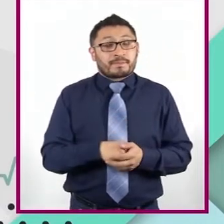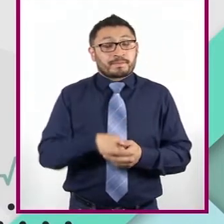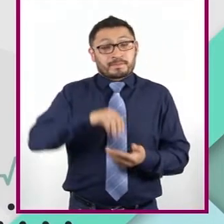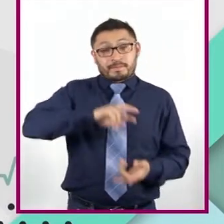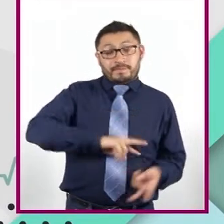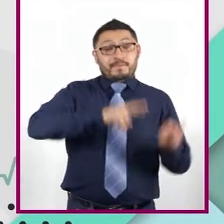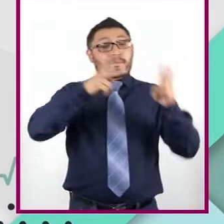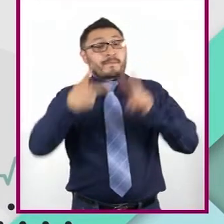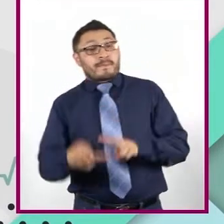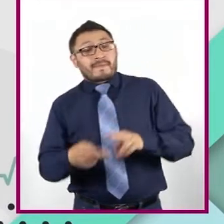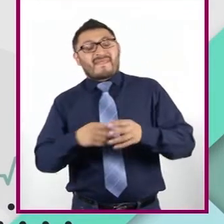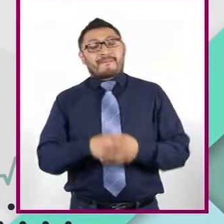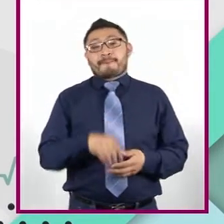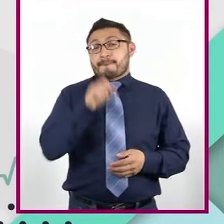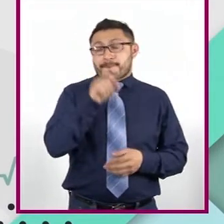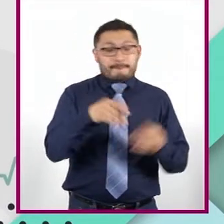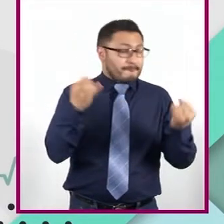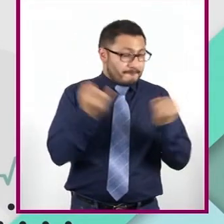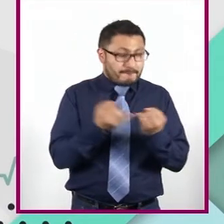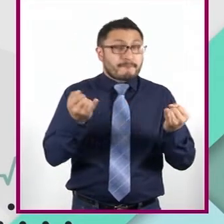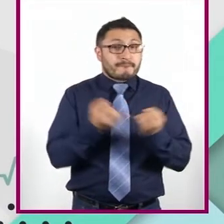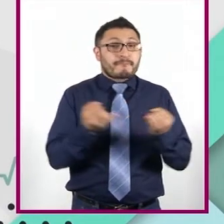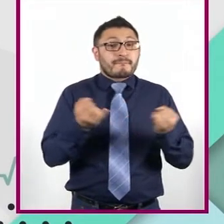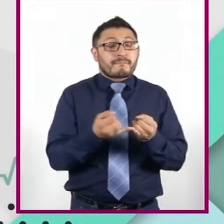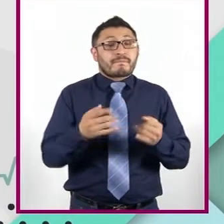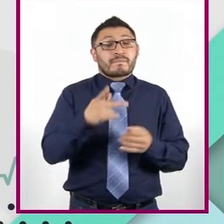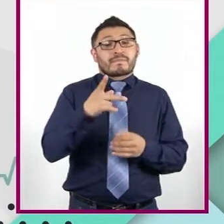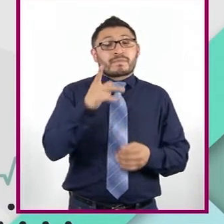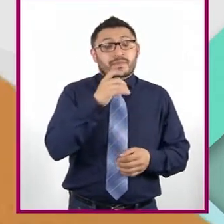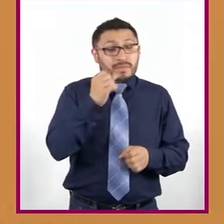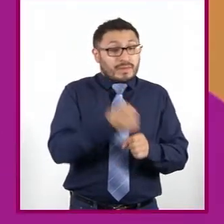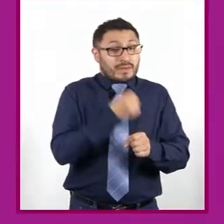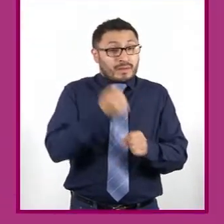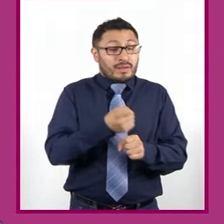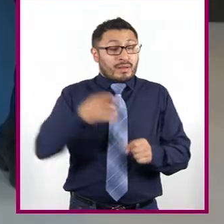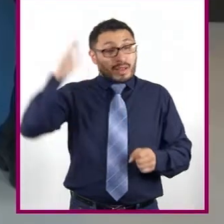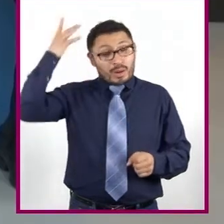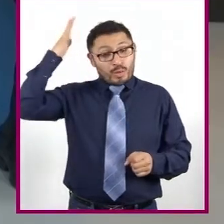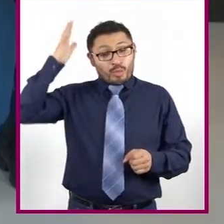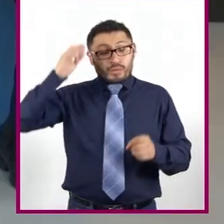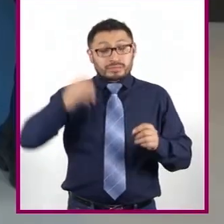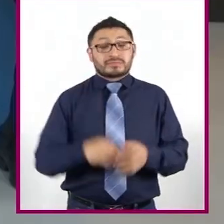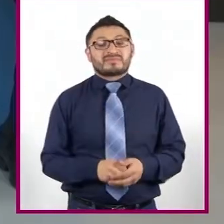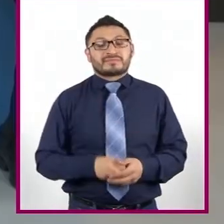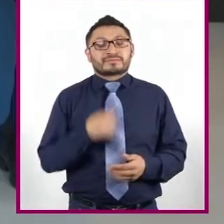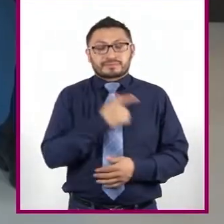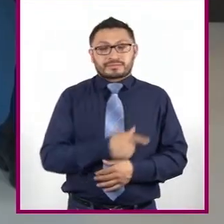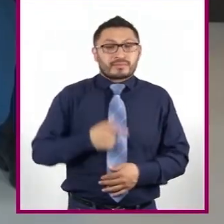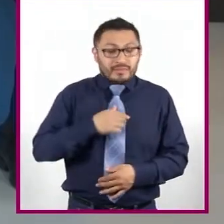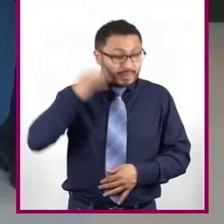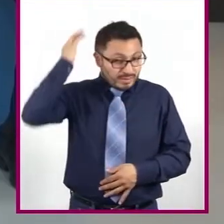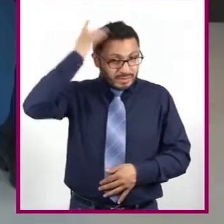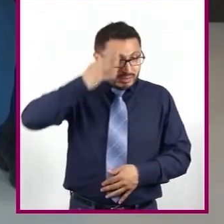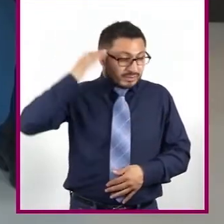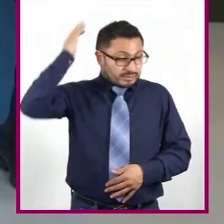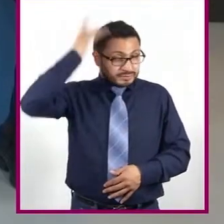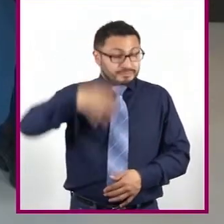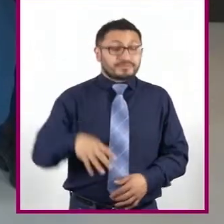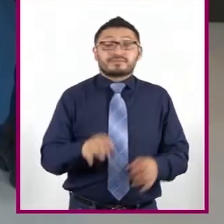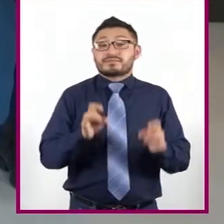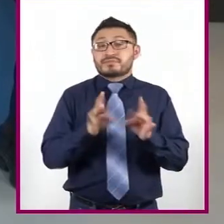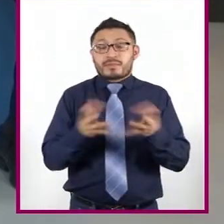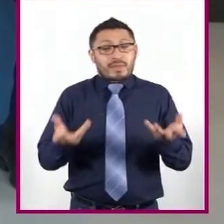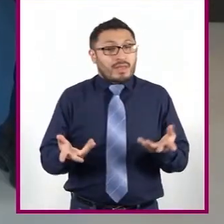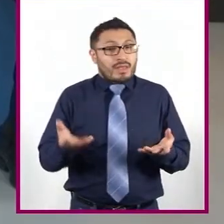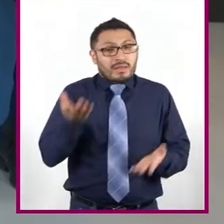en consecuencia, lo mismo ocurrirá con la probabilidad de obtener un sol. Hemos analizado una situación en